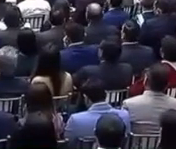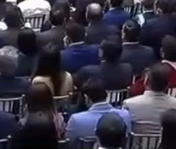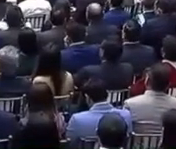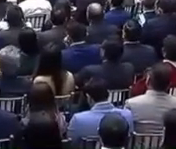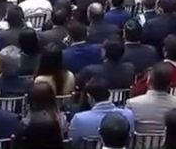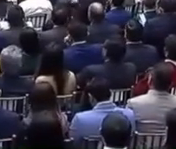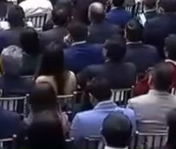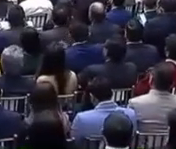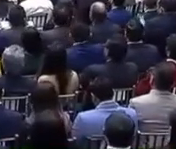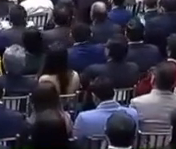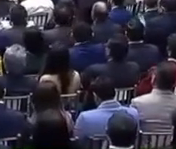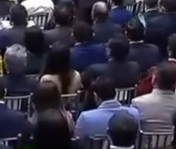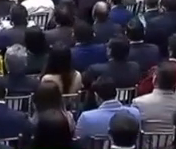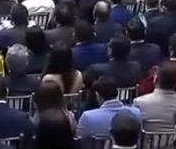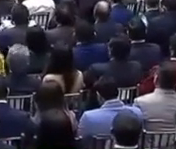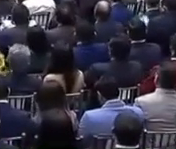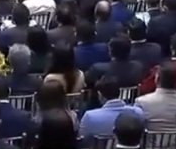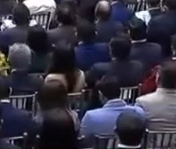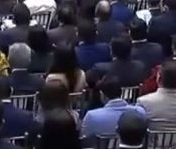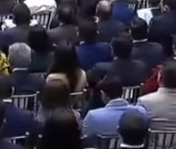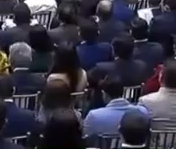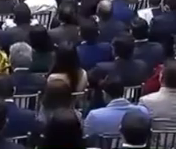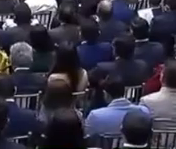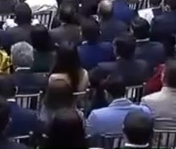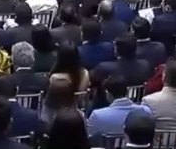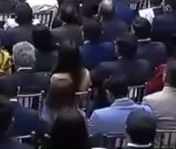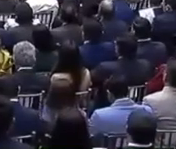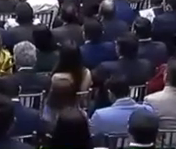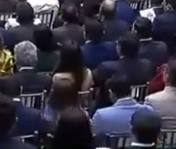Doy lectura al decreto presidencial.